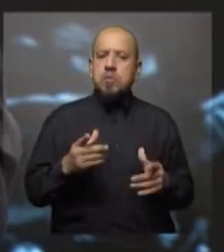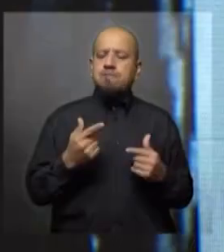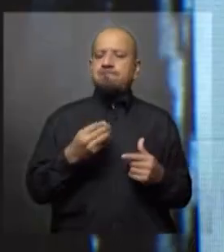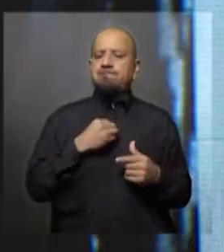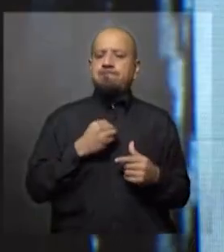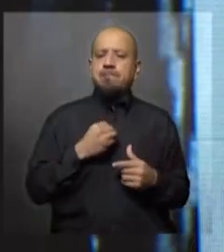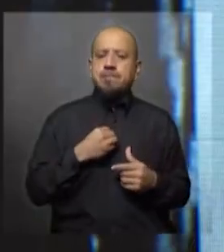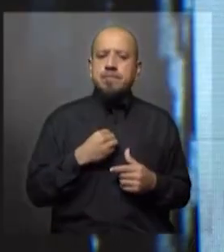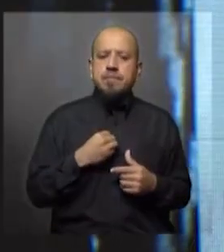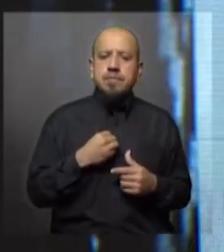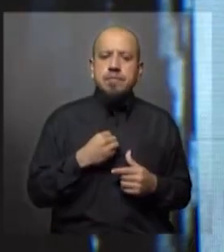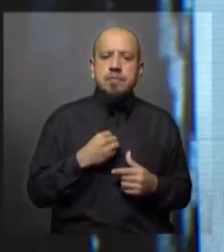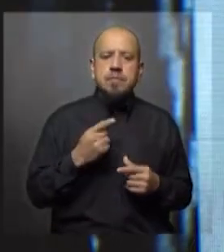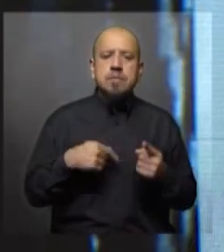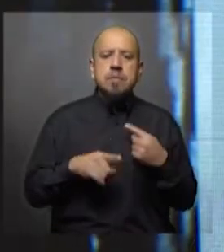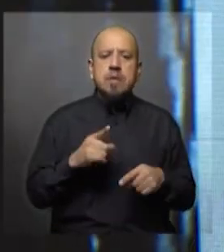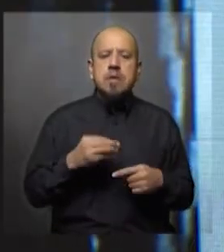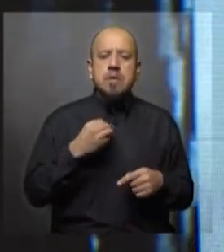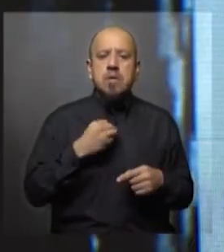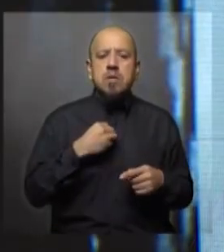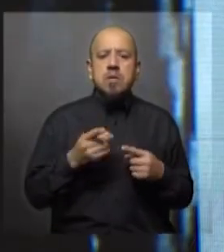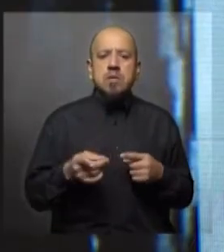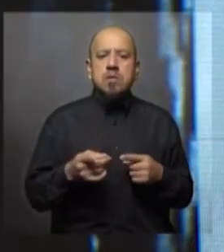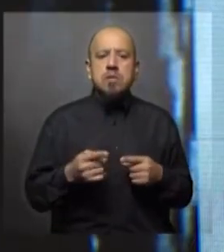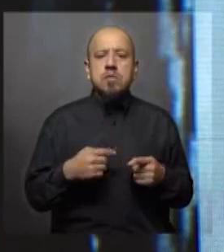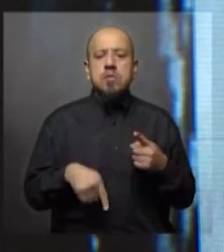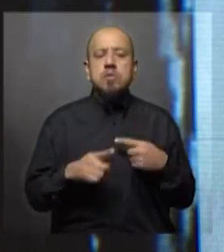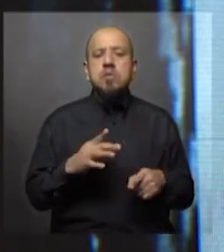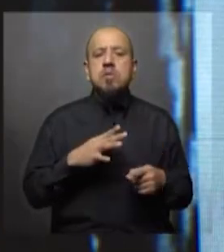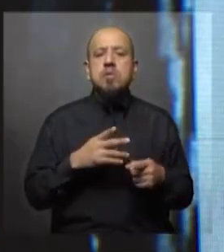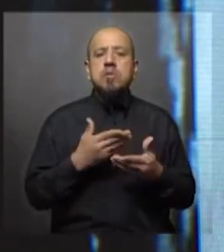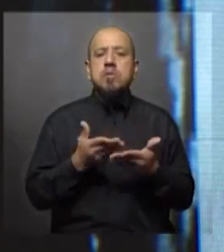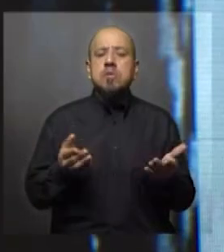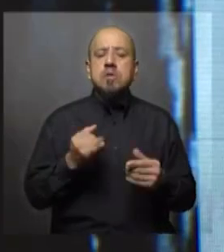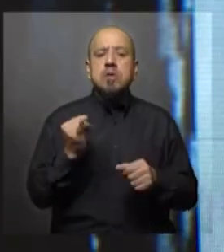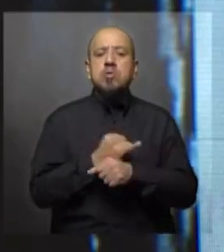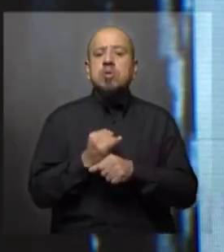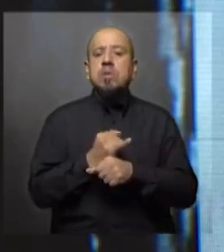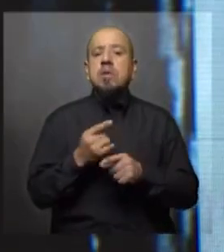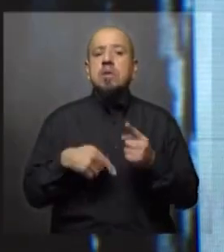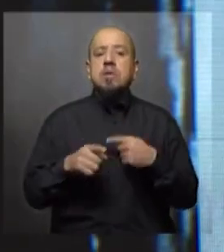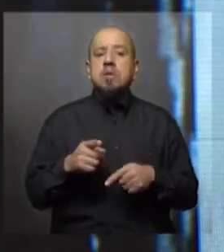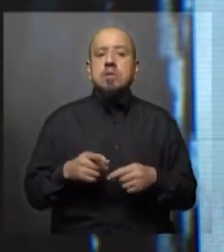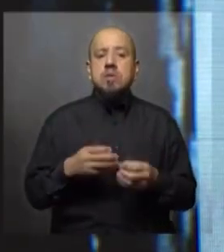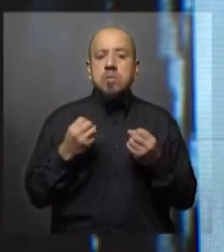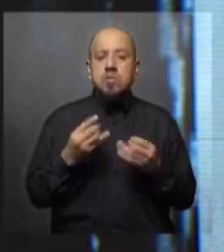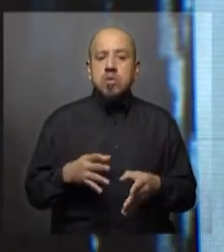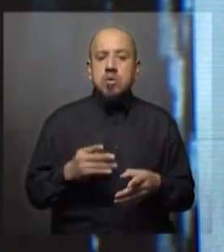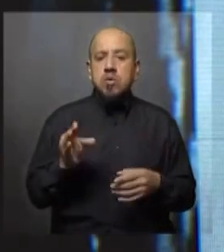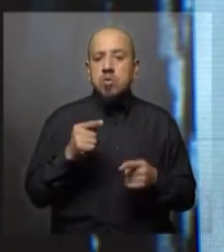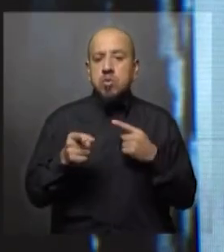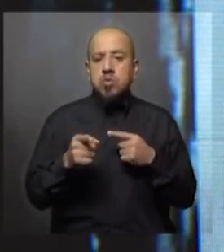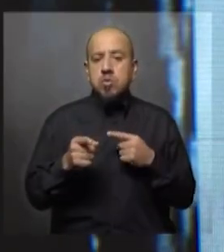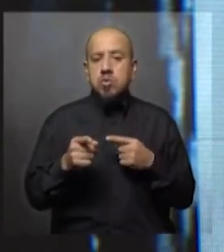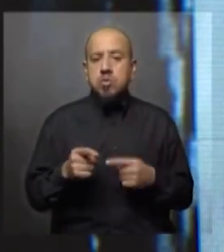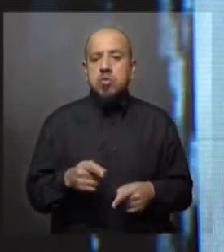sobre la base de esa desconfianza Pero además una desconfianza transmitida institucionalmente Porque todos hemos escuchado